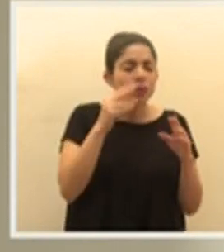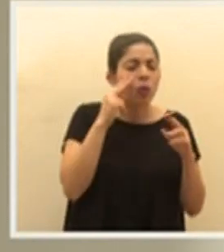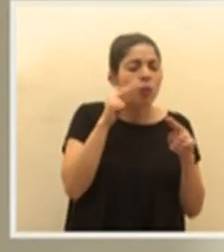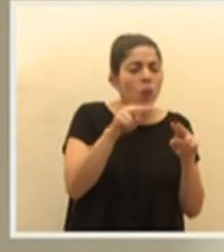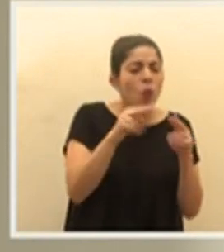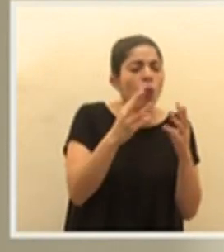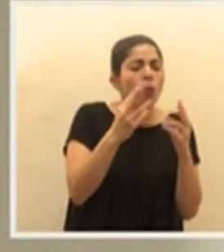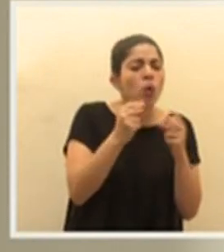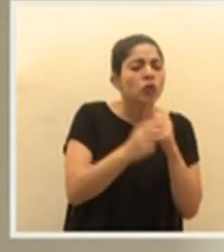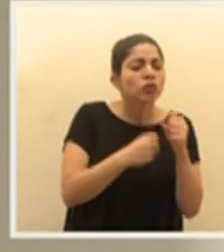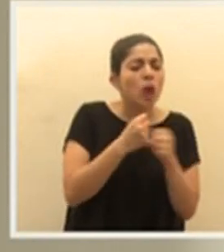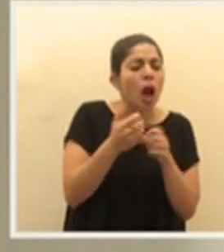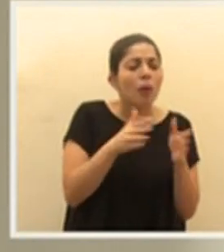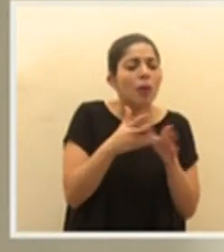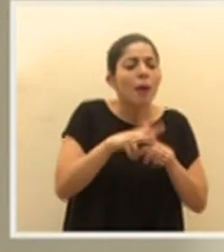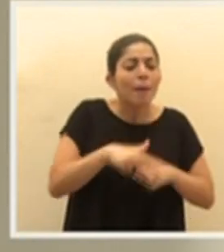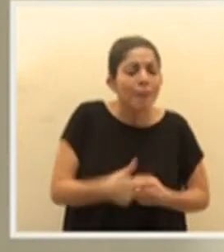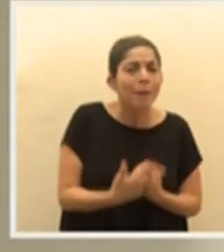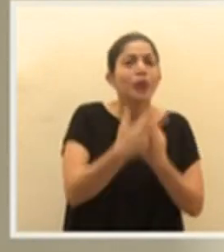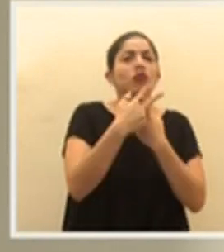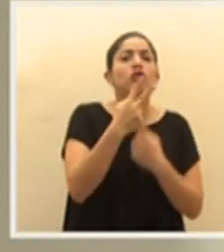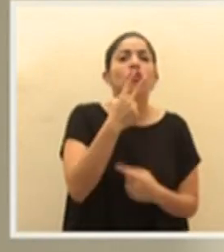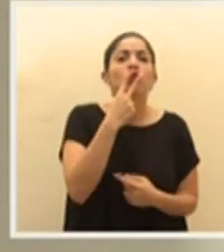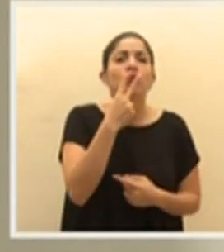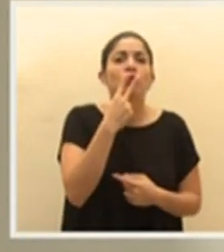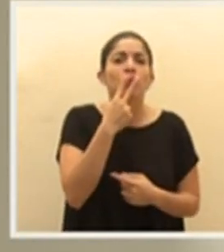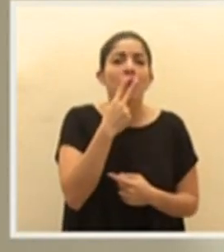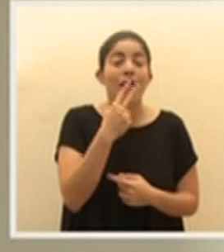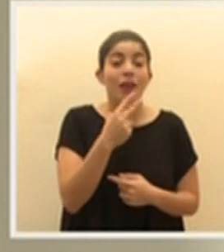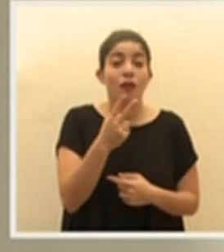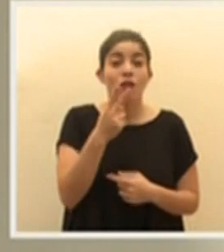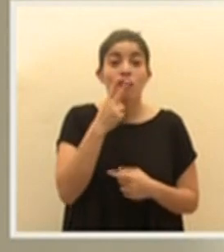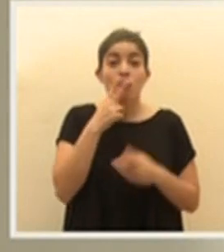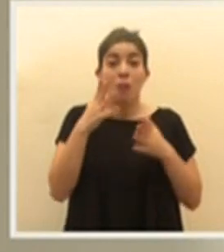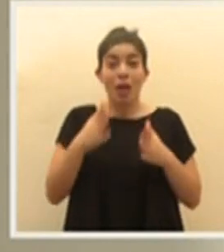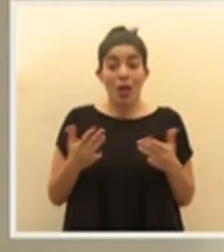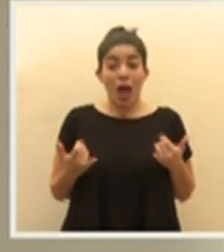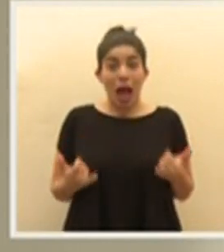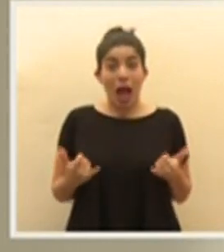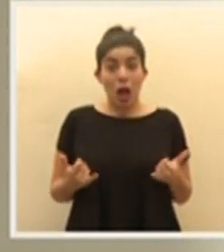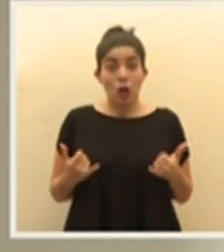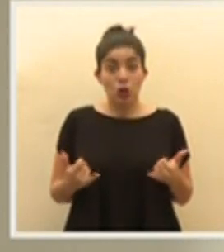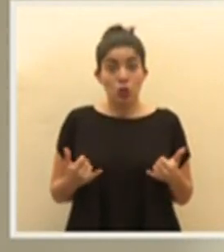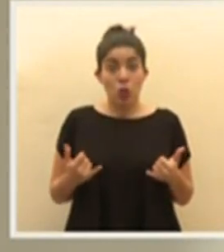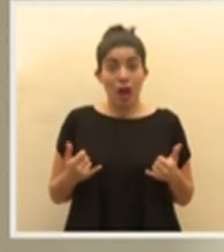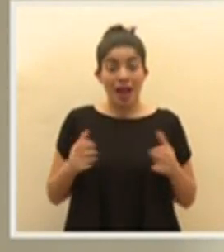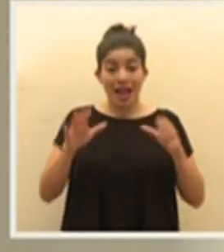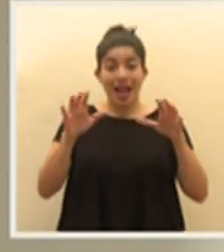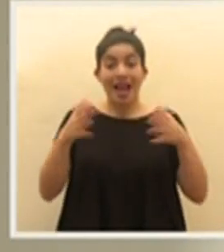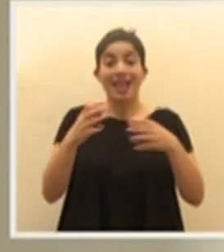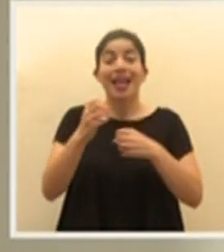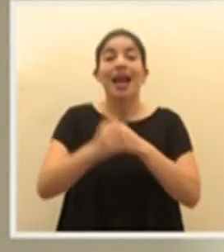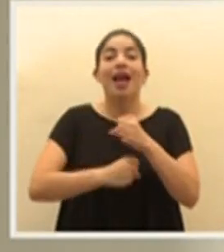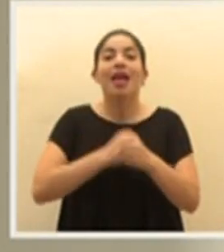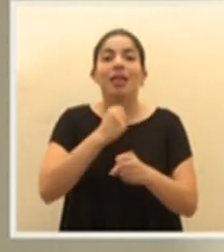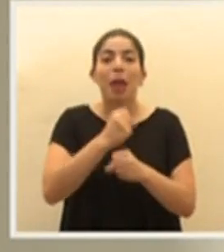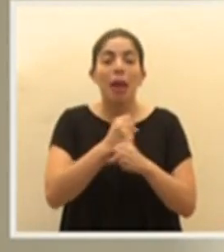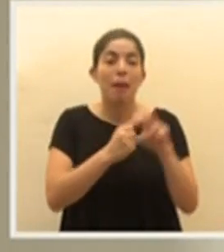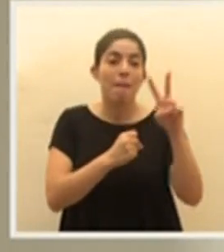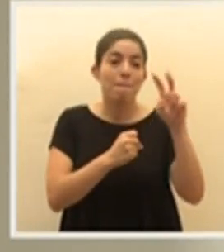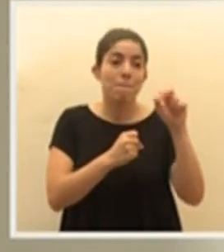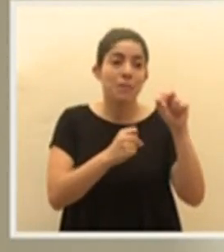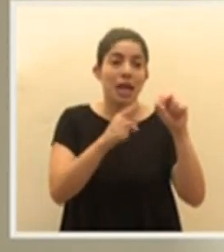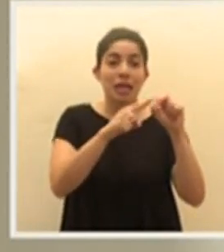de inicio de fumado, para los fumadores actuales en la categoría de edad entre 20